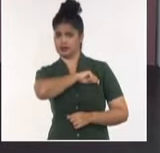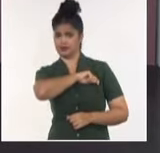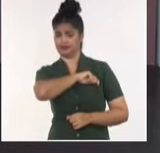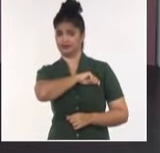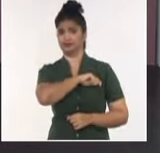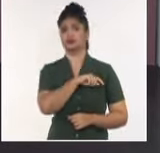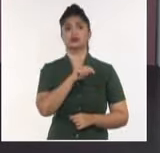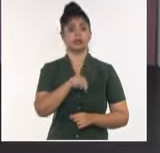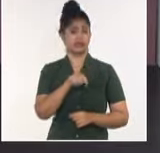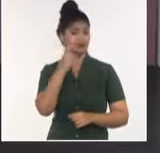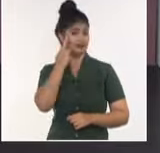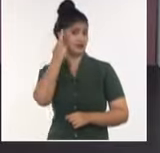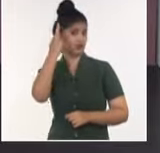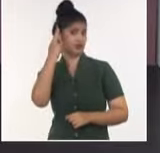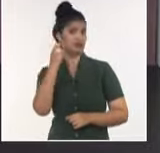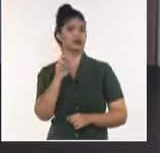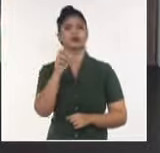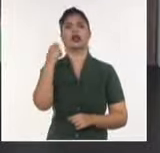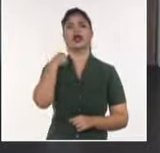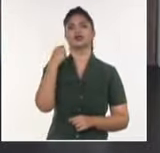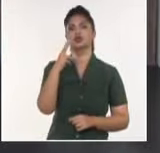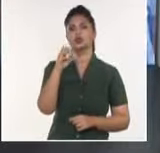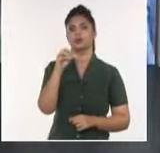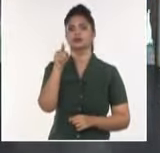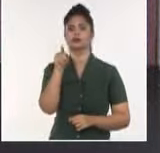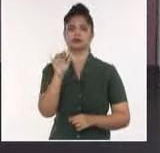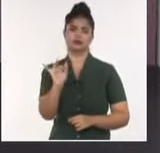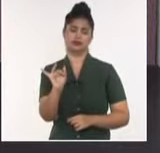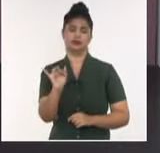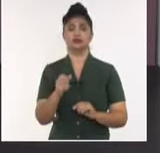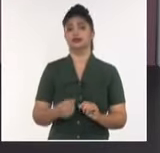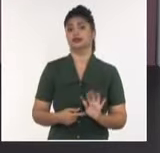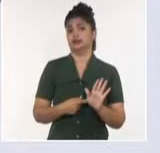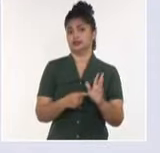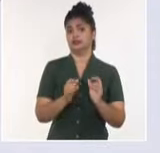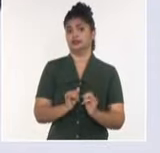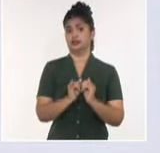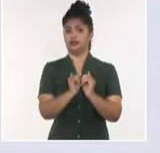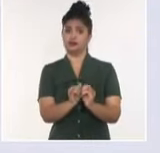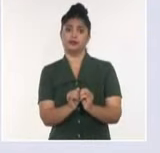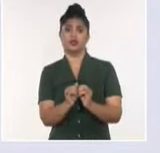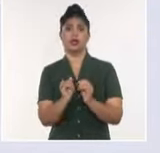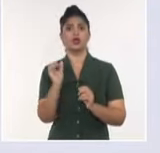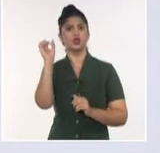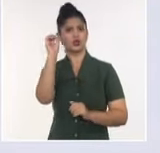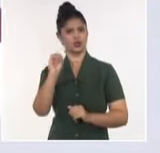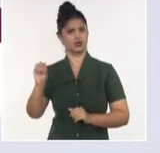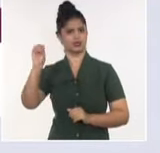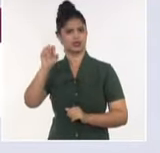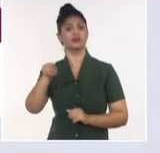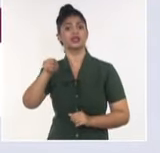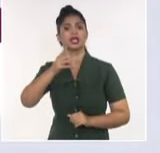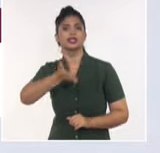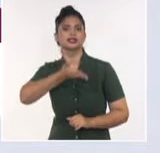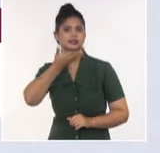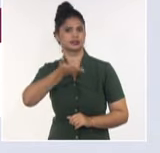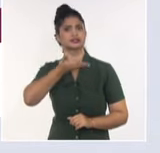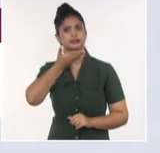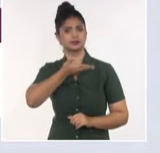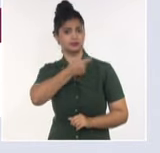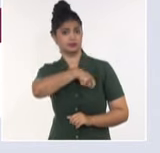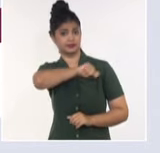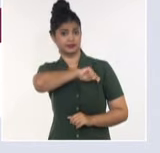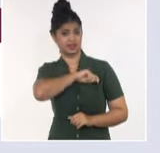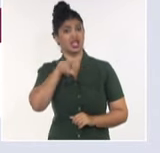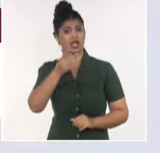separatista del 2017, apareció en las inmediaciones del Parlamento catalán. En la explanada del Arco de Triunfo dio un breve discurso frente